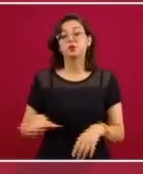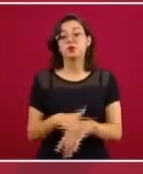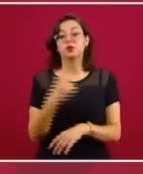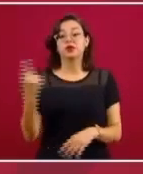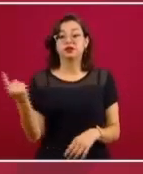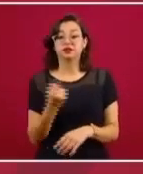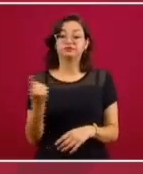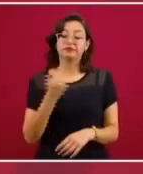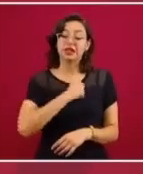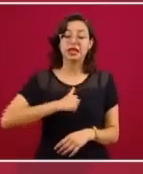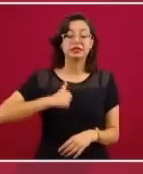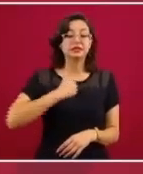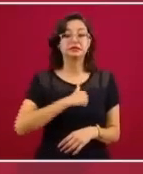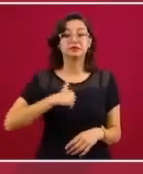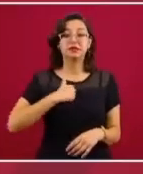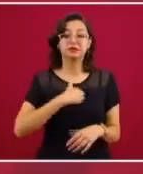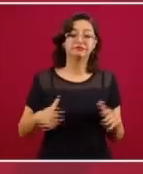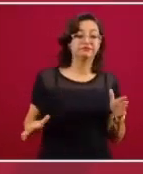lamentable,